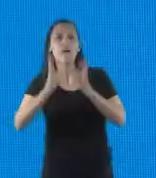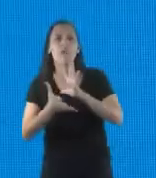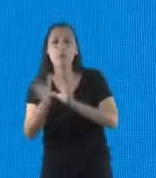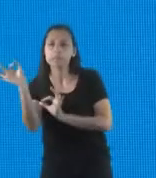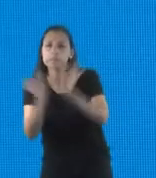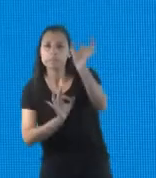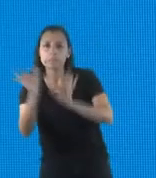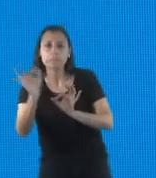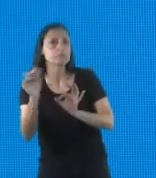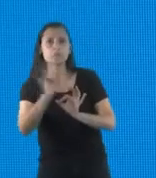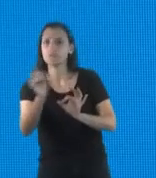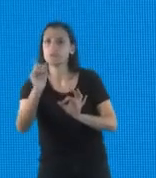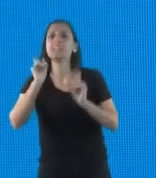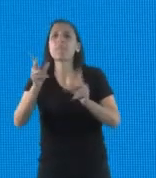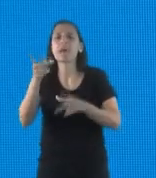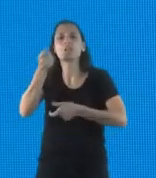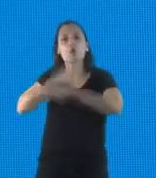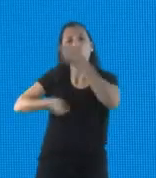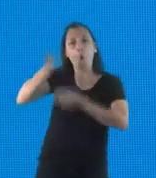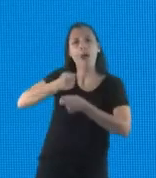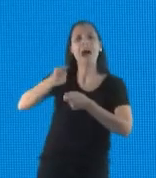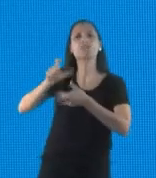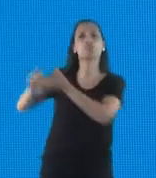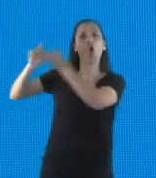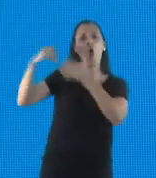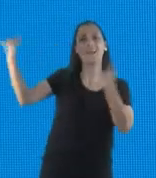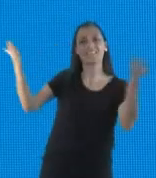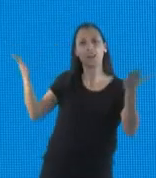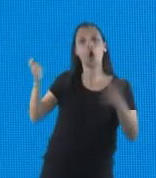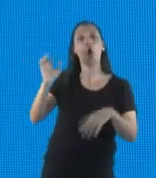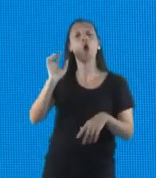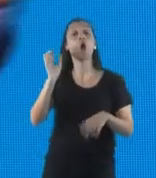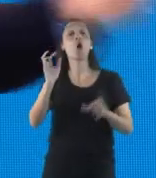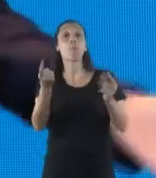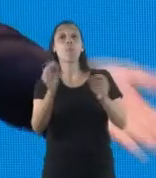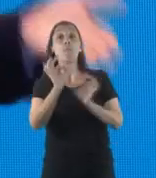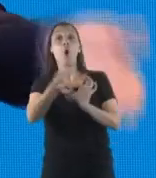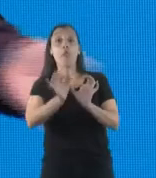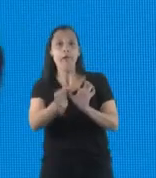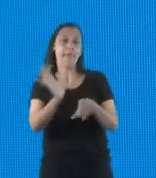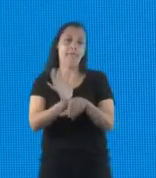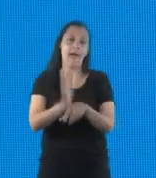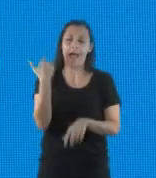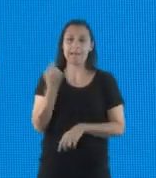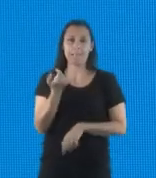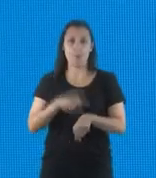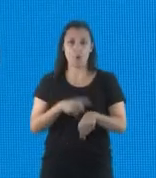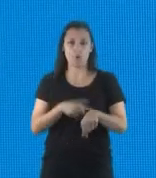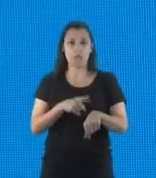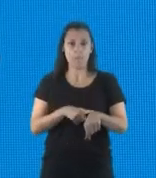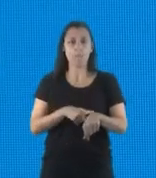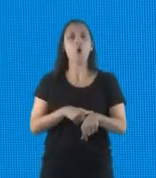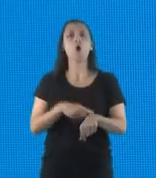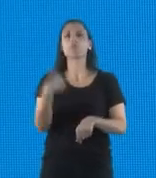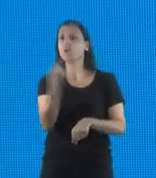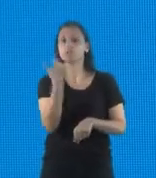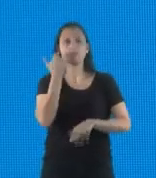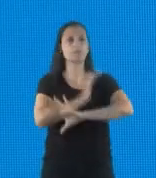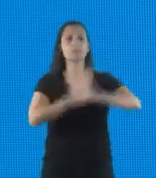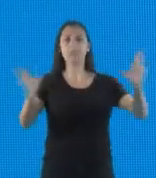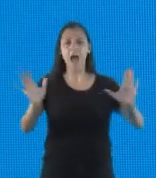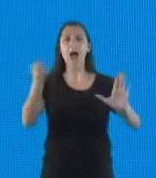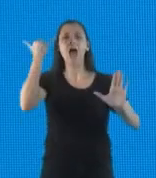los instrumentos de comercio exterior la moneda. Hace muy poquitas horas pusimos en marcha